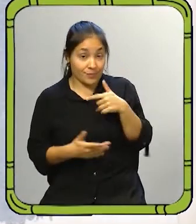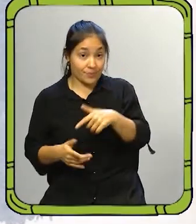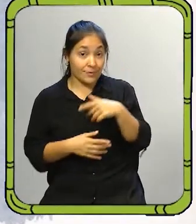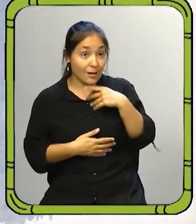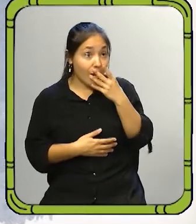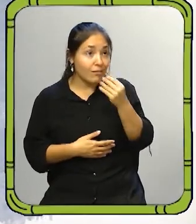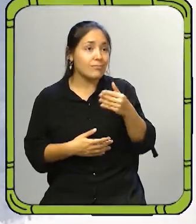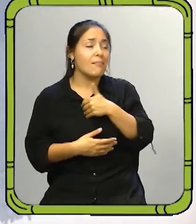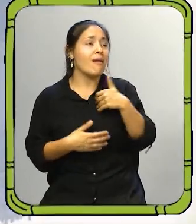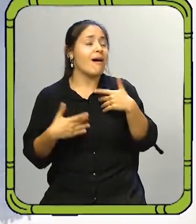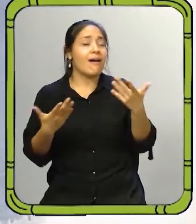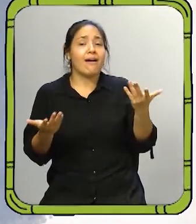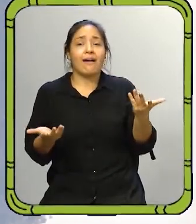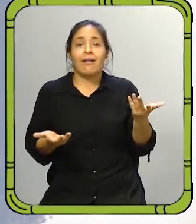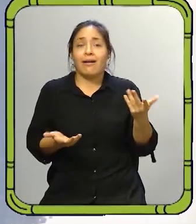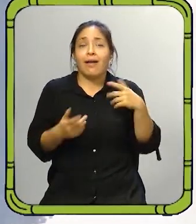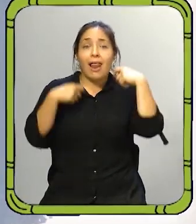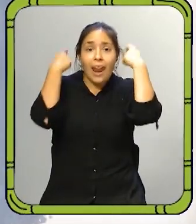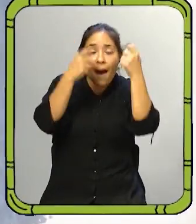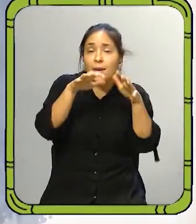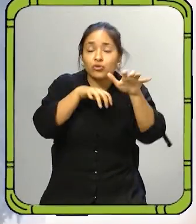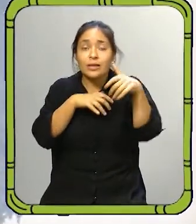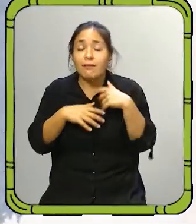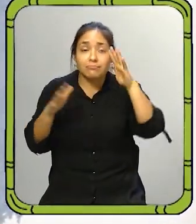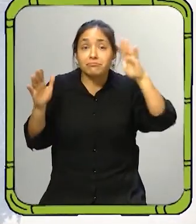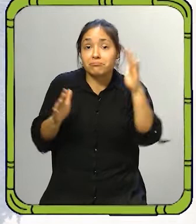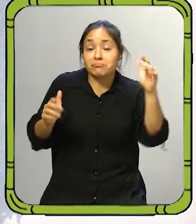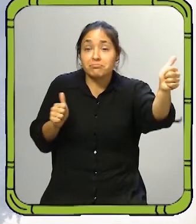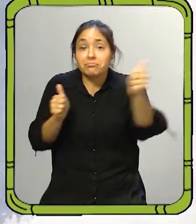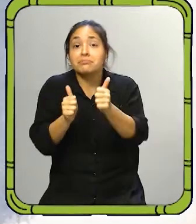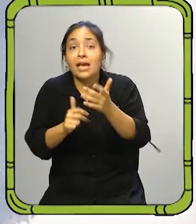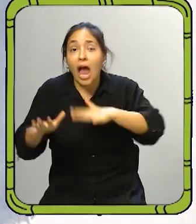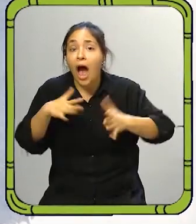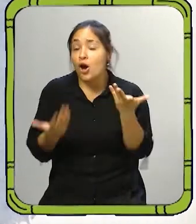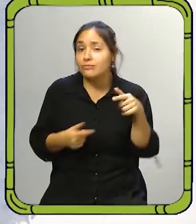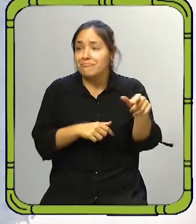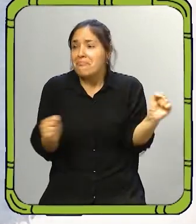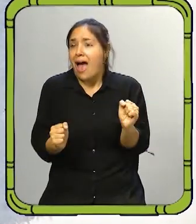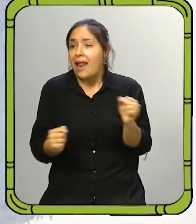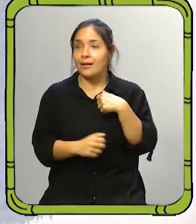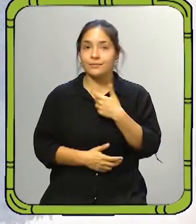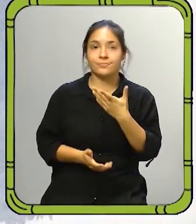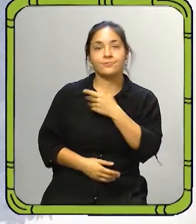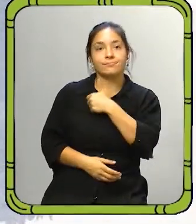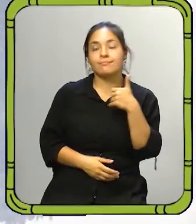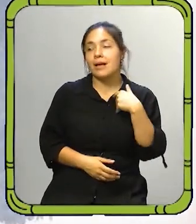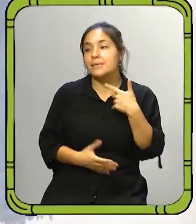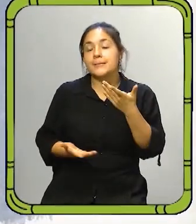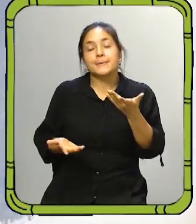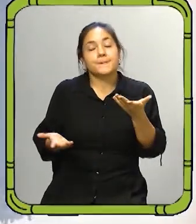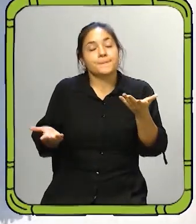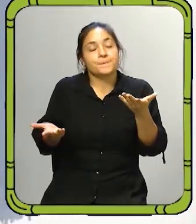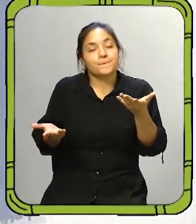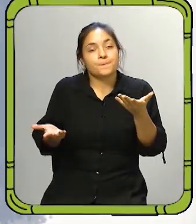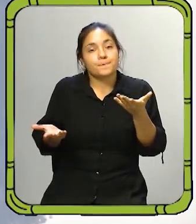el rojo así, y si me parece, se me parece la Caperucita Feroz, que es recontramala, malísima. Nada, la madre...